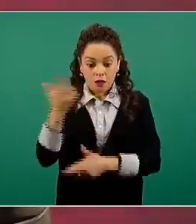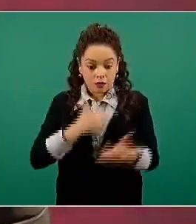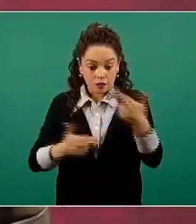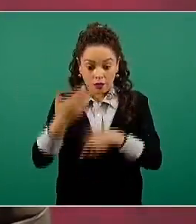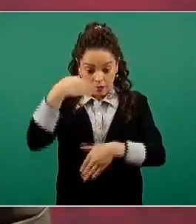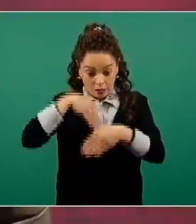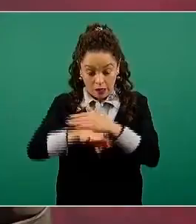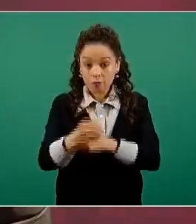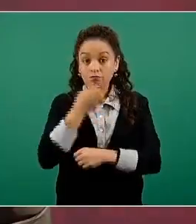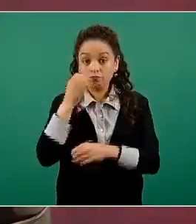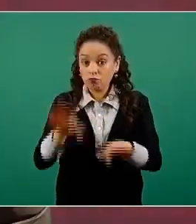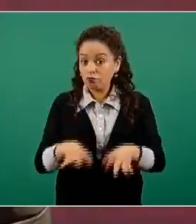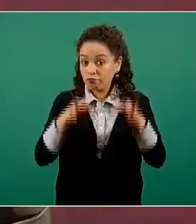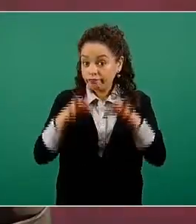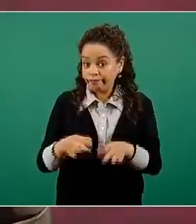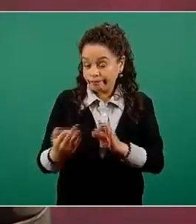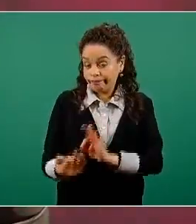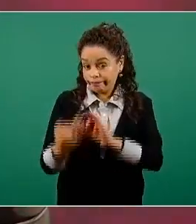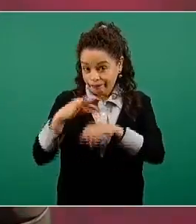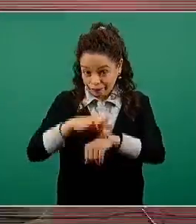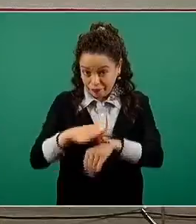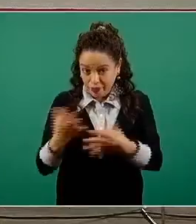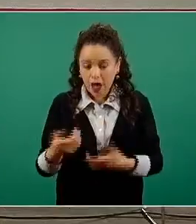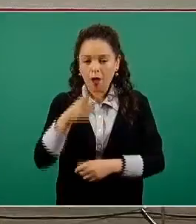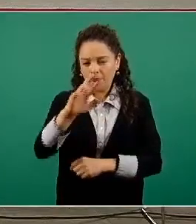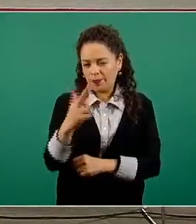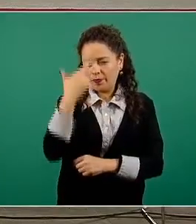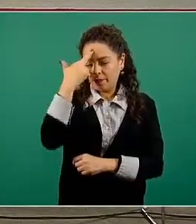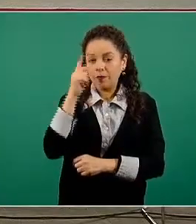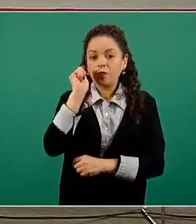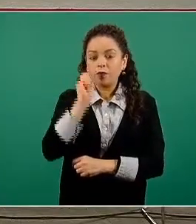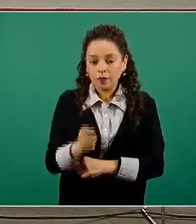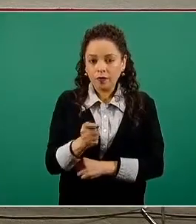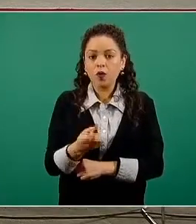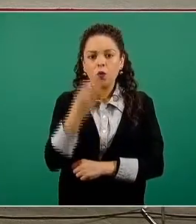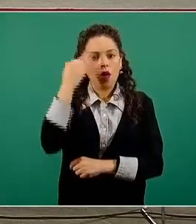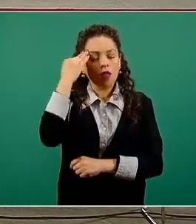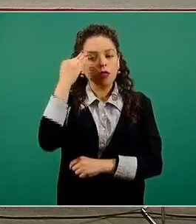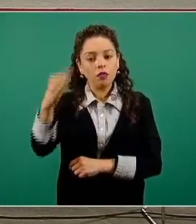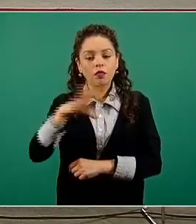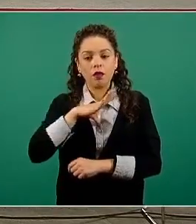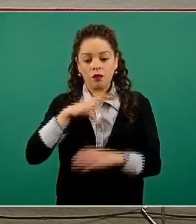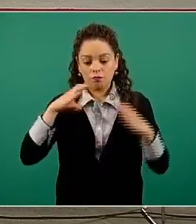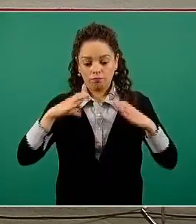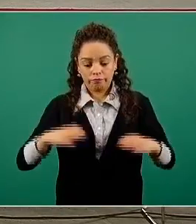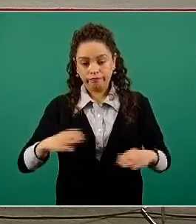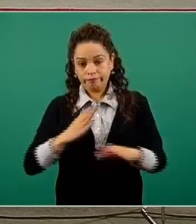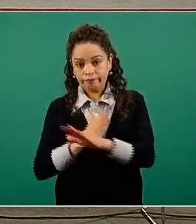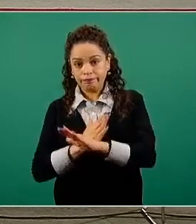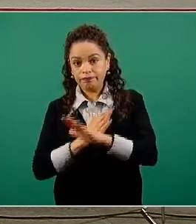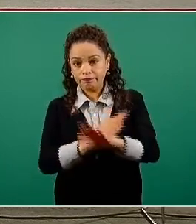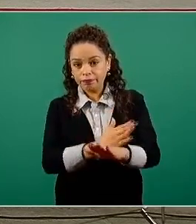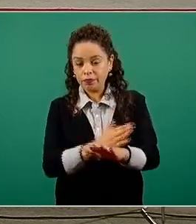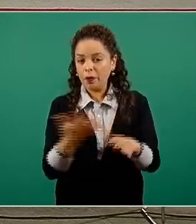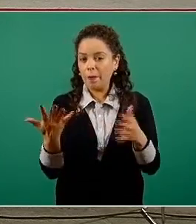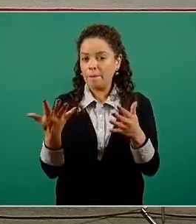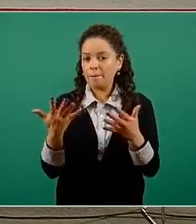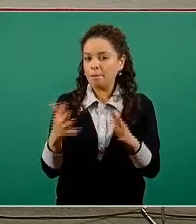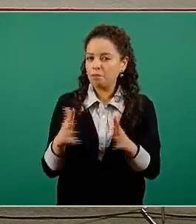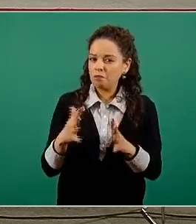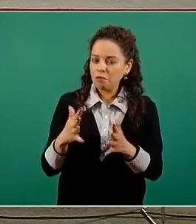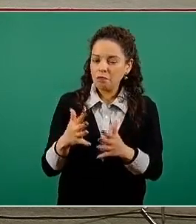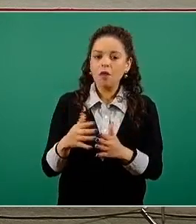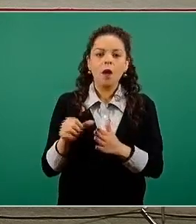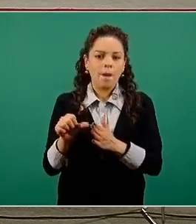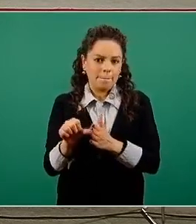presencial, recordemos que la expectativa de la duración de la inmunidad de la vacuna es de al menos